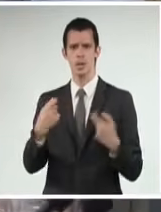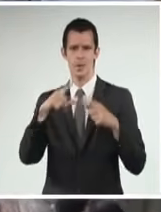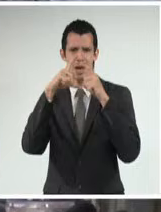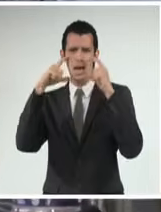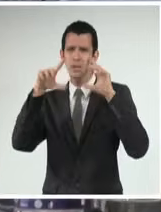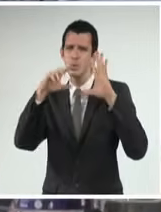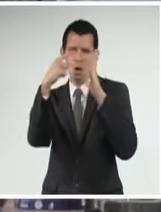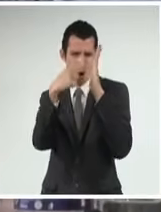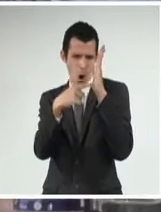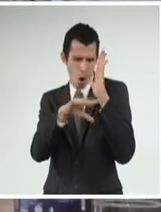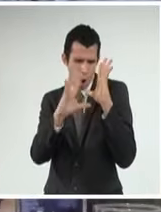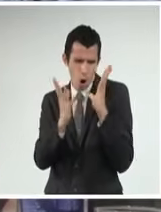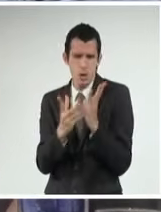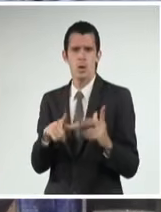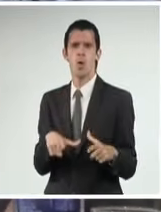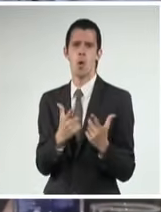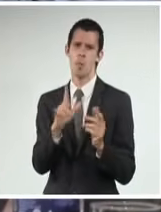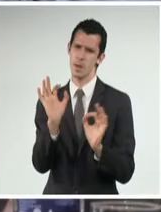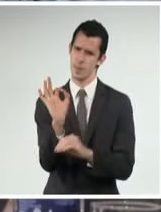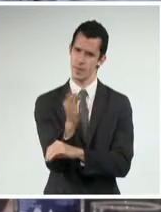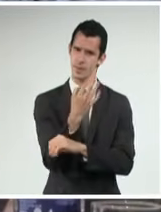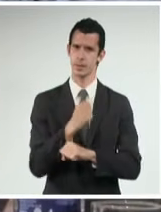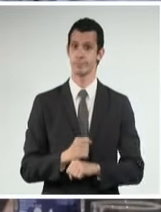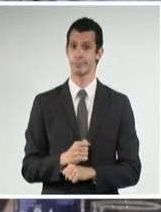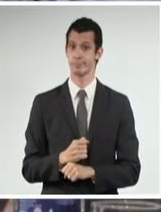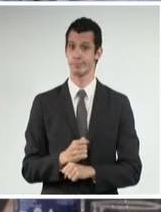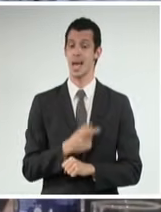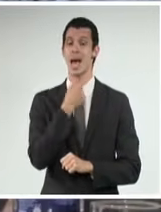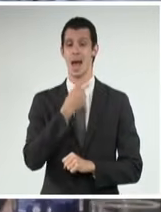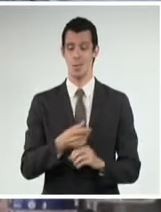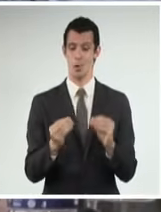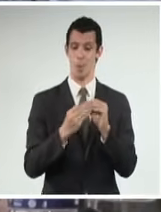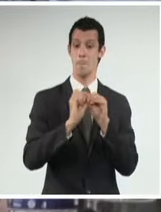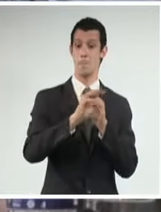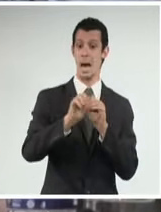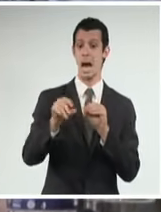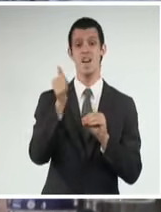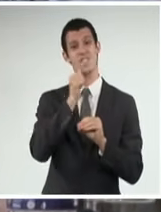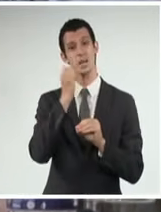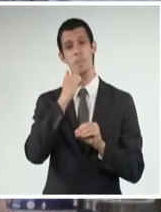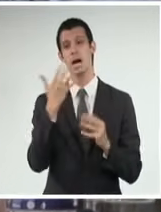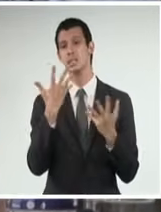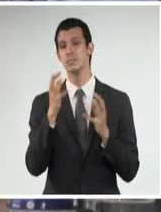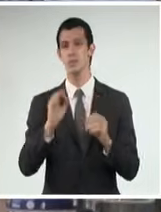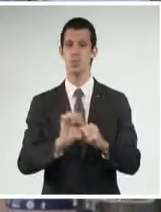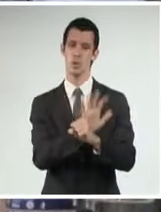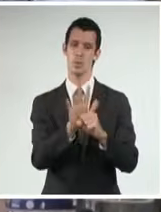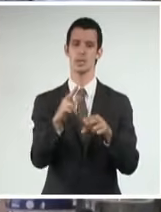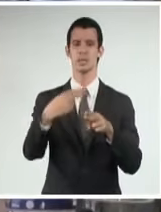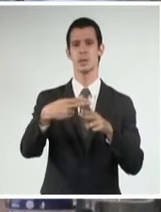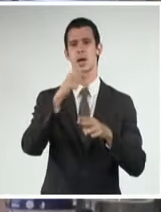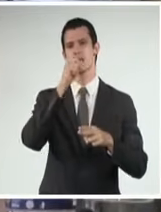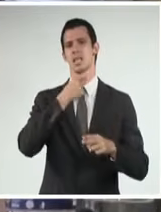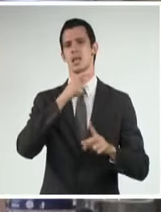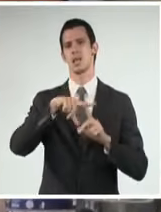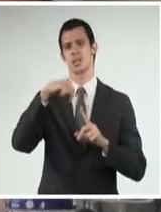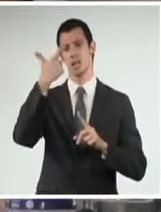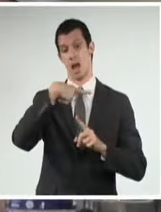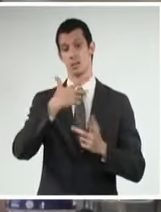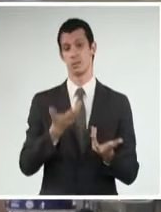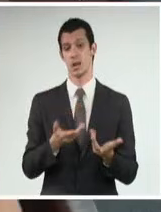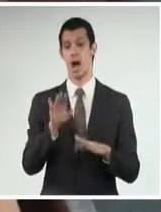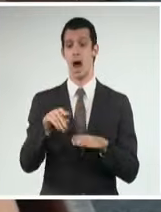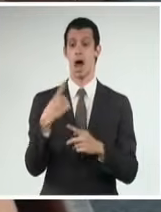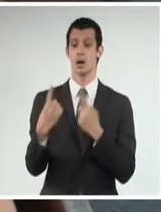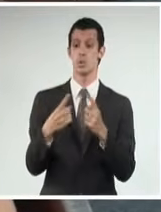mayor transmisibilidad y virulencia, como la Delta, ha disparado los contagios y superado en muchos lugares las capacidades del sistema de